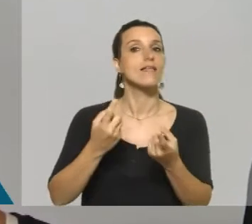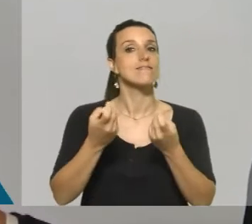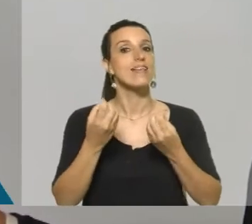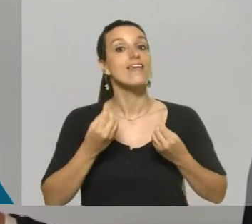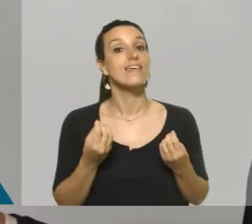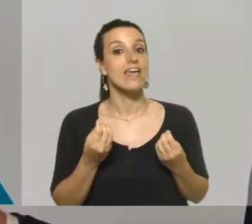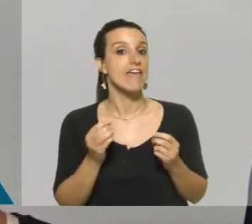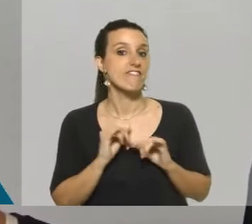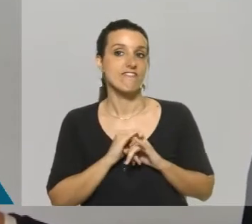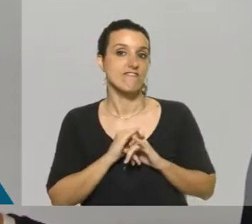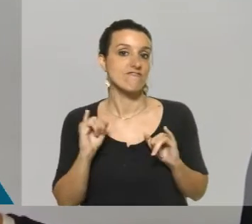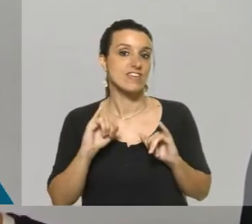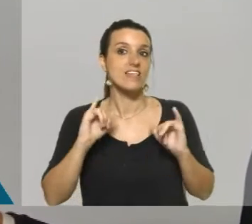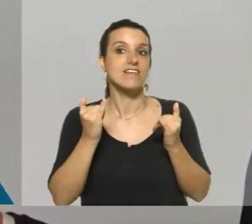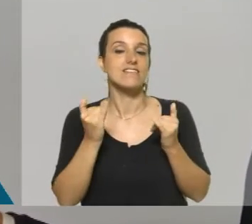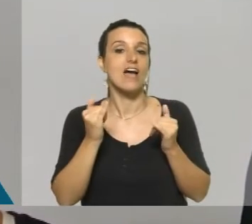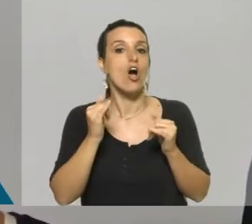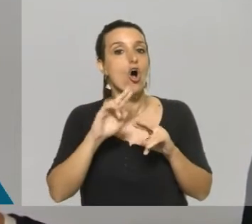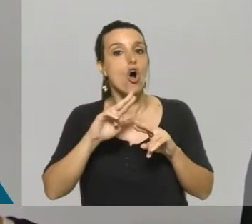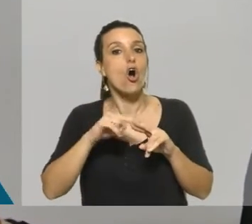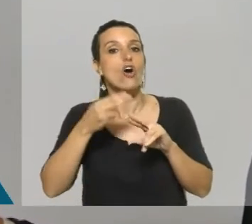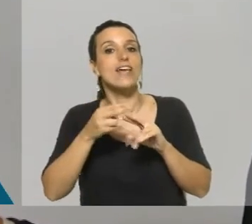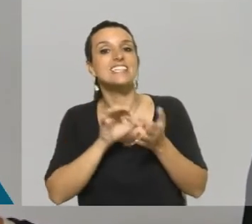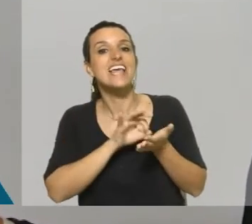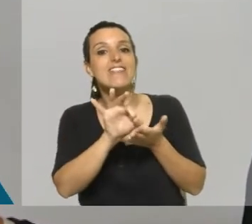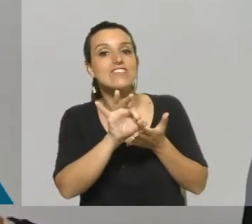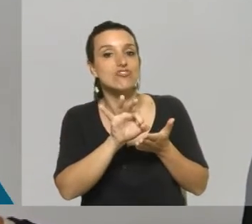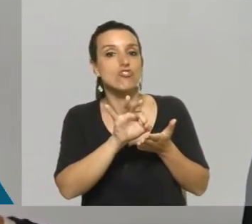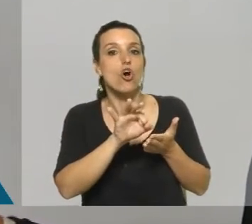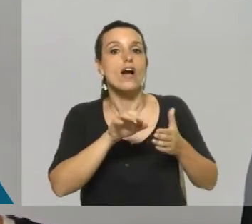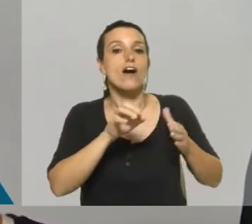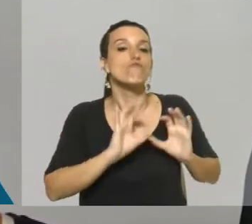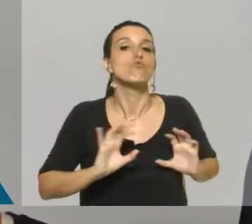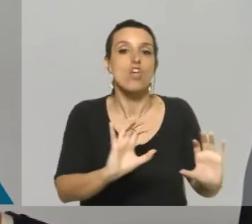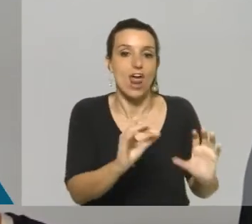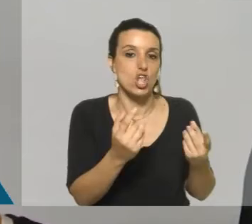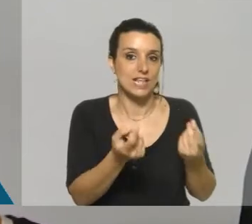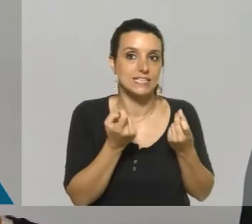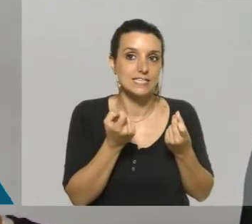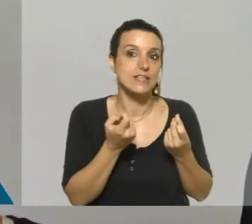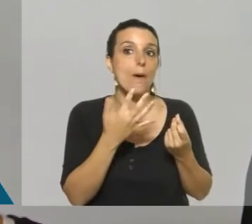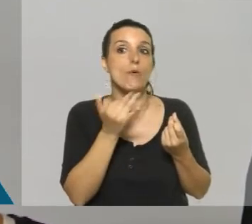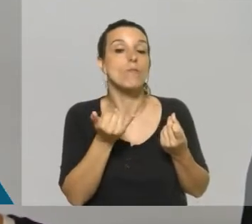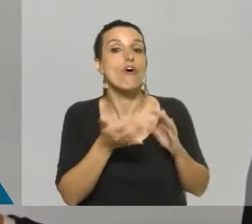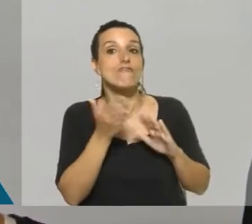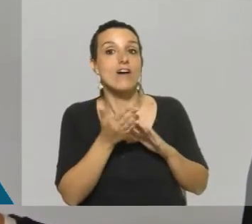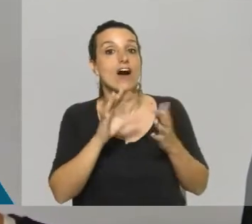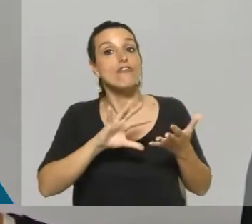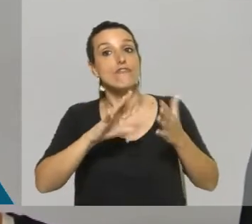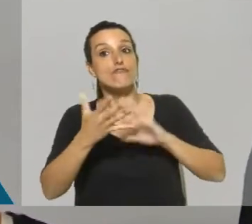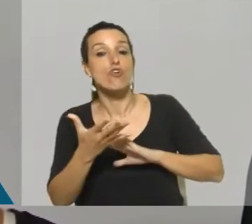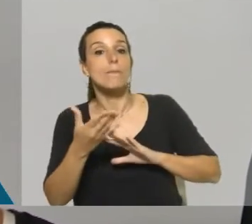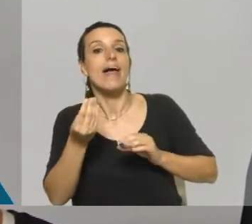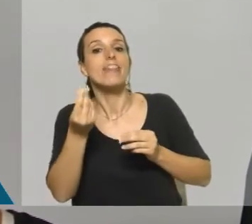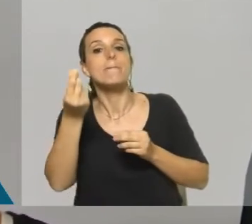se termine concretando una remunicipalización del servicio y esto tendría que ser que este esto se va a llevar por un mecanismo de